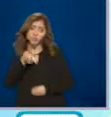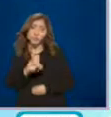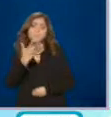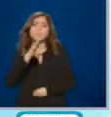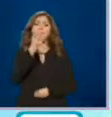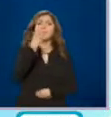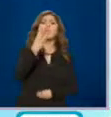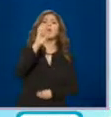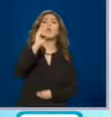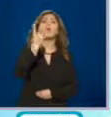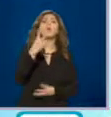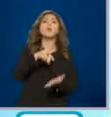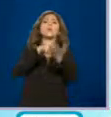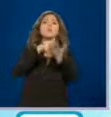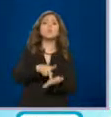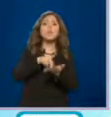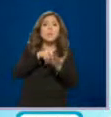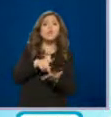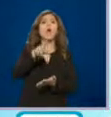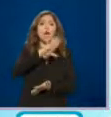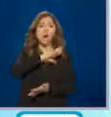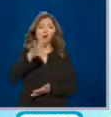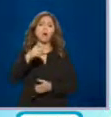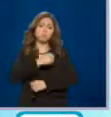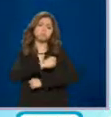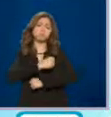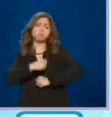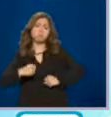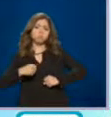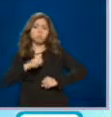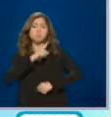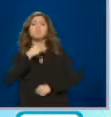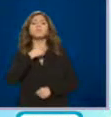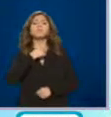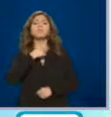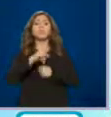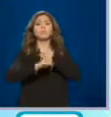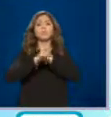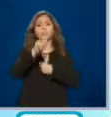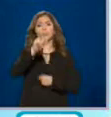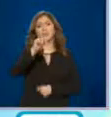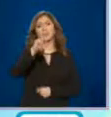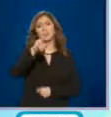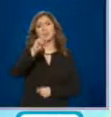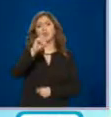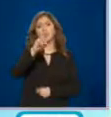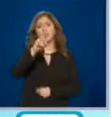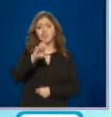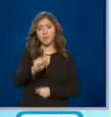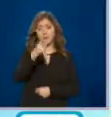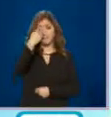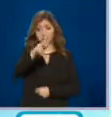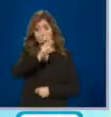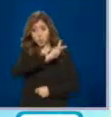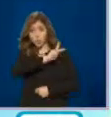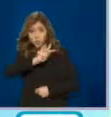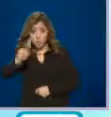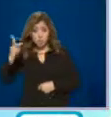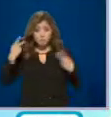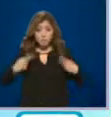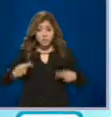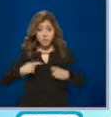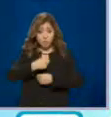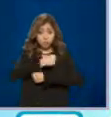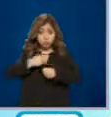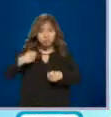unos 3-4 kilos pudieran ser explicados por este desorden de tiroides, sin embargo, no en todos los casos, ¿no?